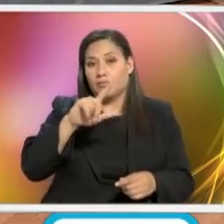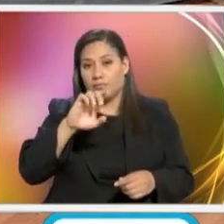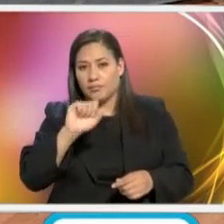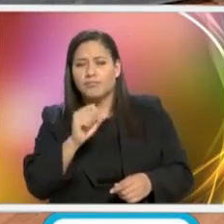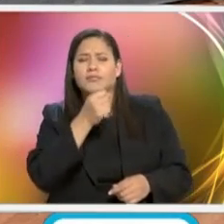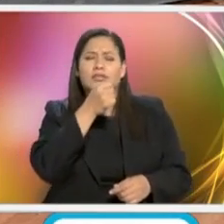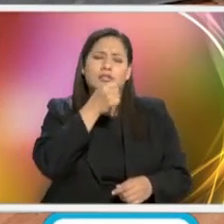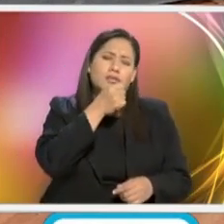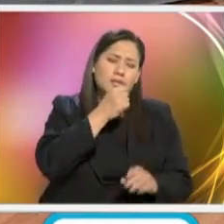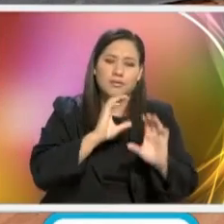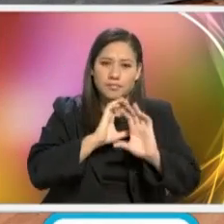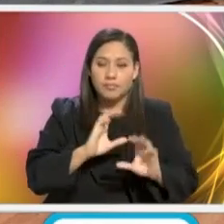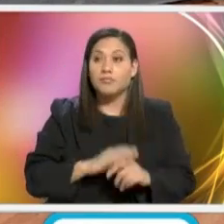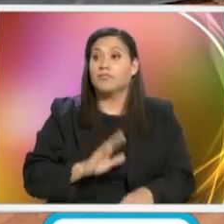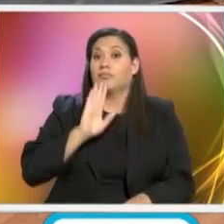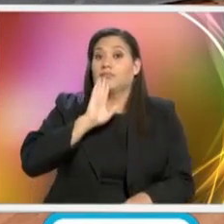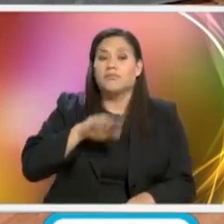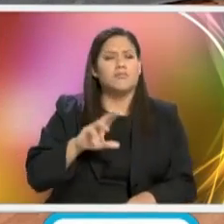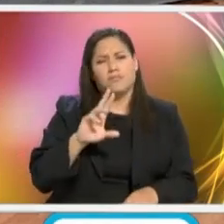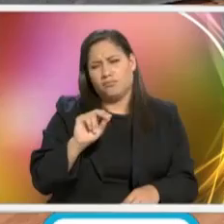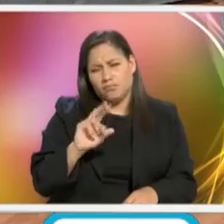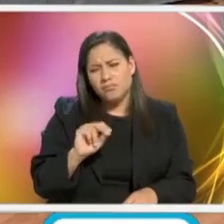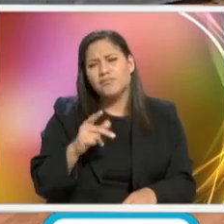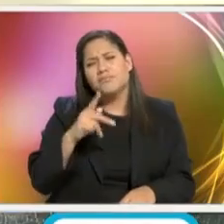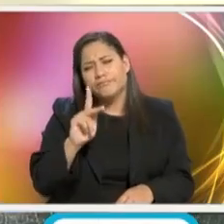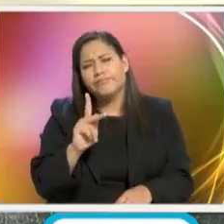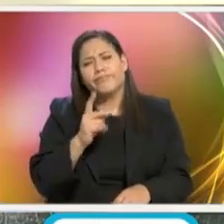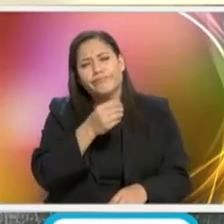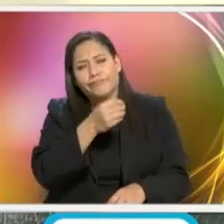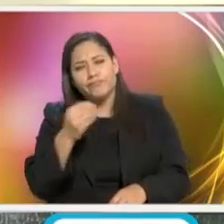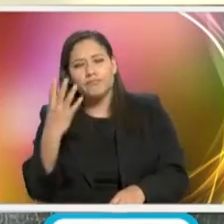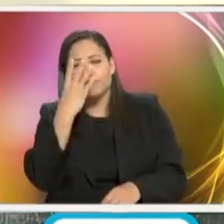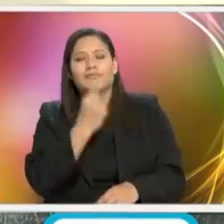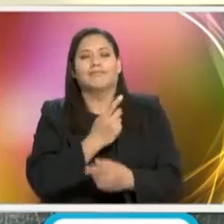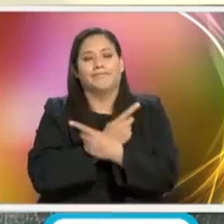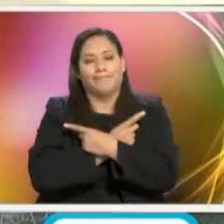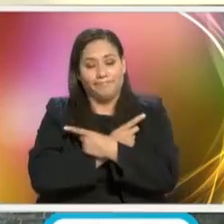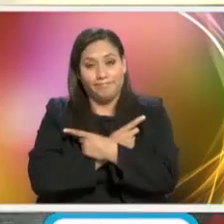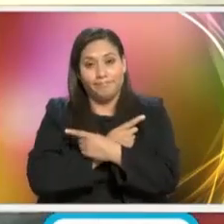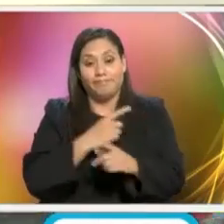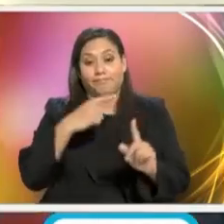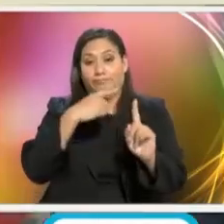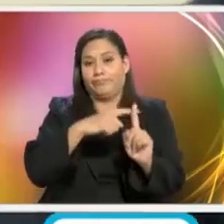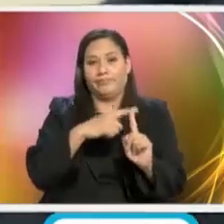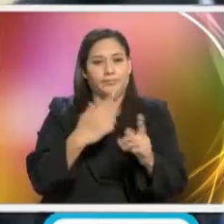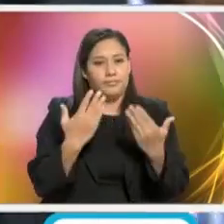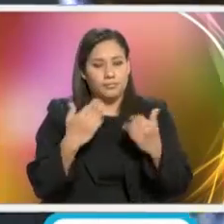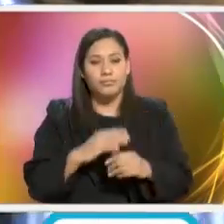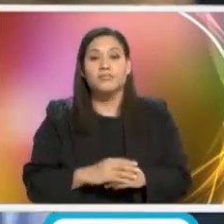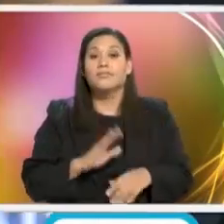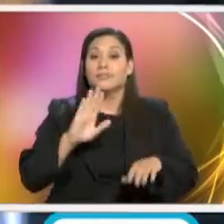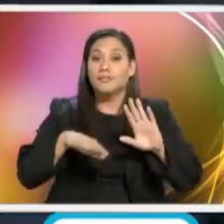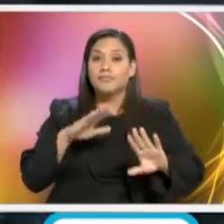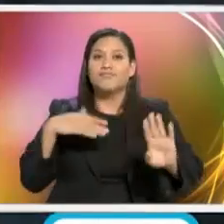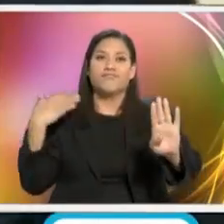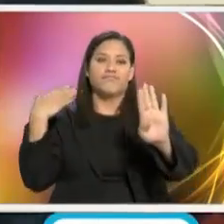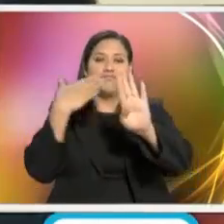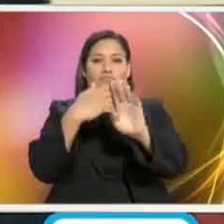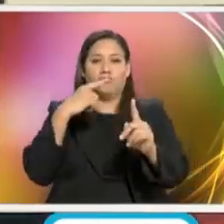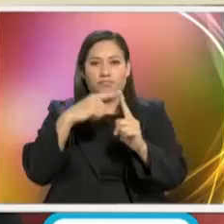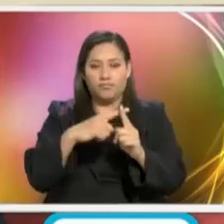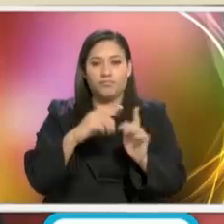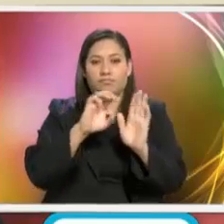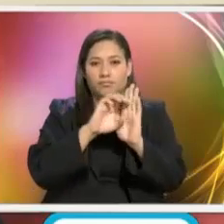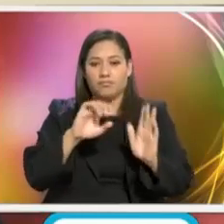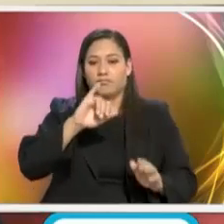época. No es que fuera mala para nada la música, simplemente no era propositiva. No era propositiva y cuando llegaba a ser propositiva, como lo trató de hacer, por ejemplo, Joan Manuel